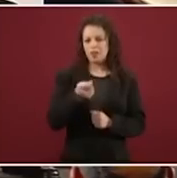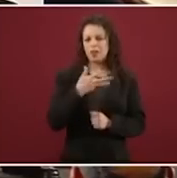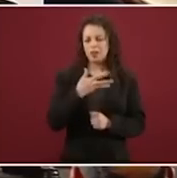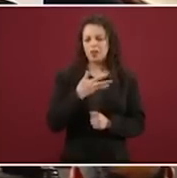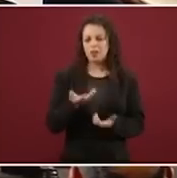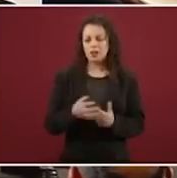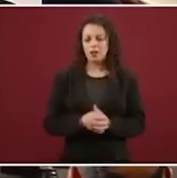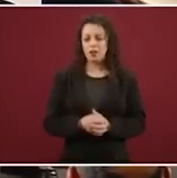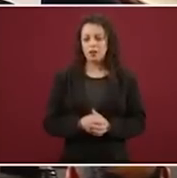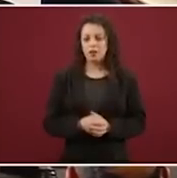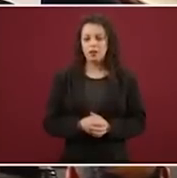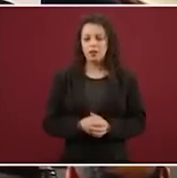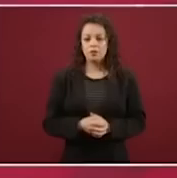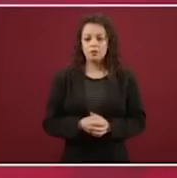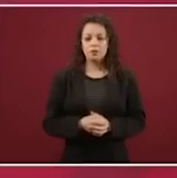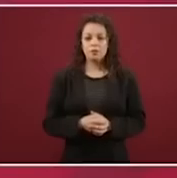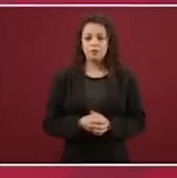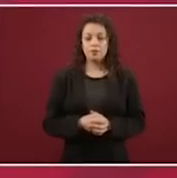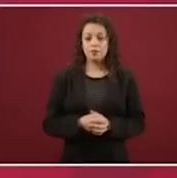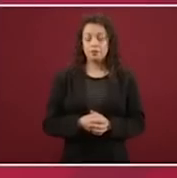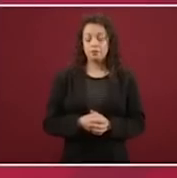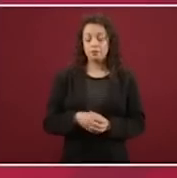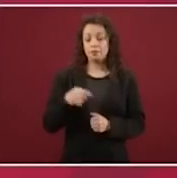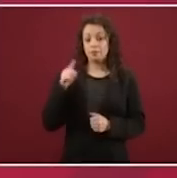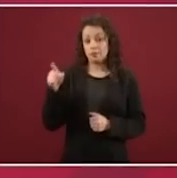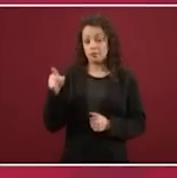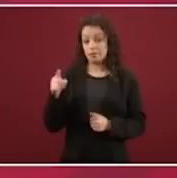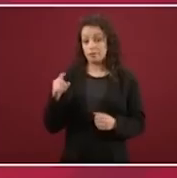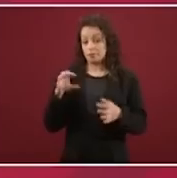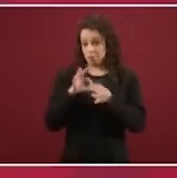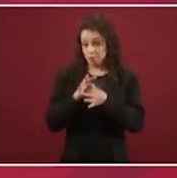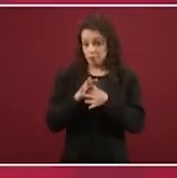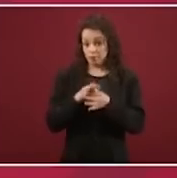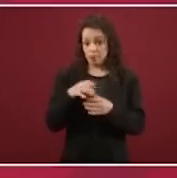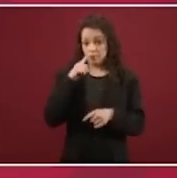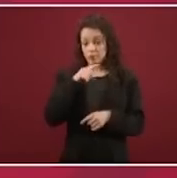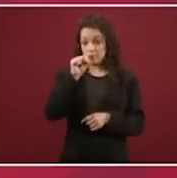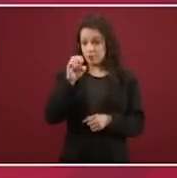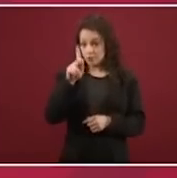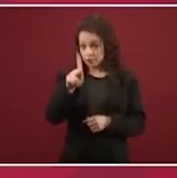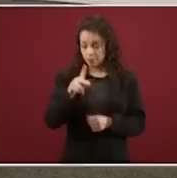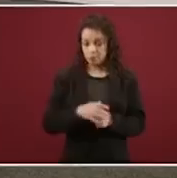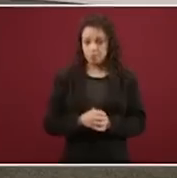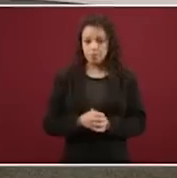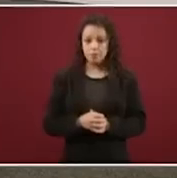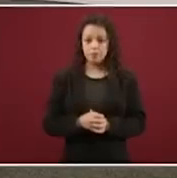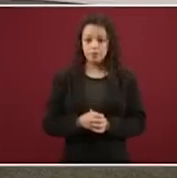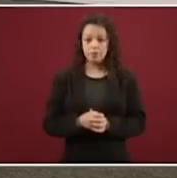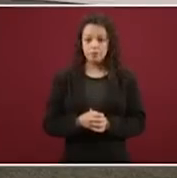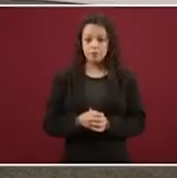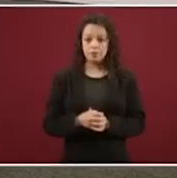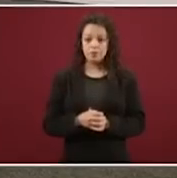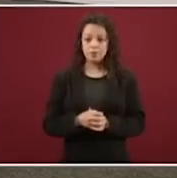desde luego desde la Secretaría de Educación Pública,